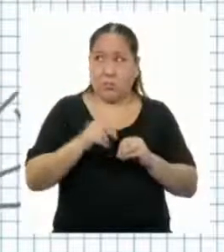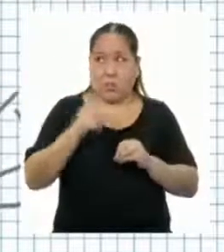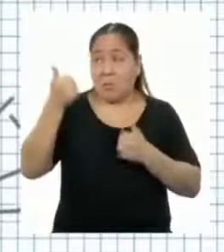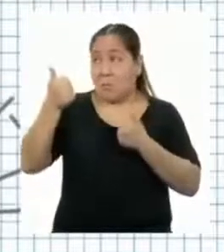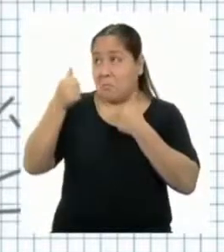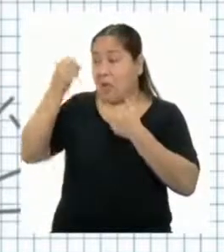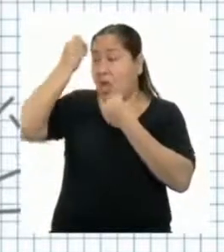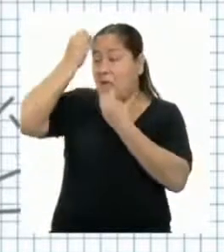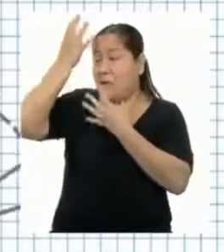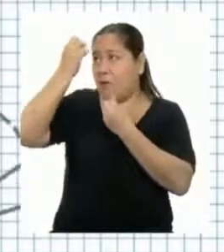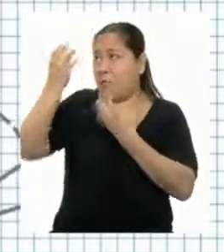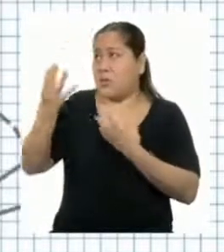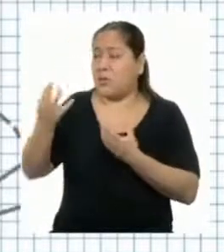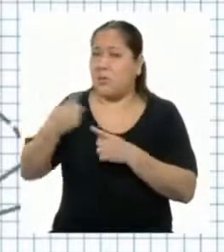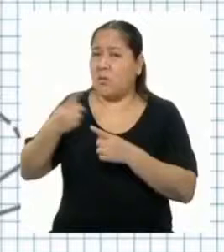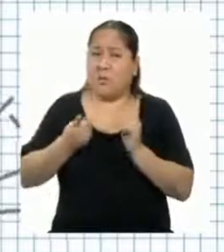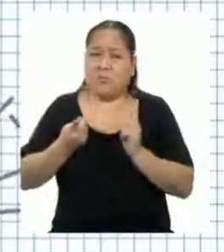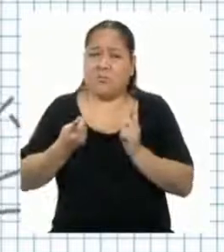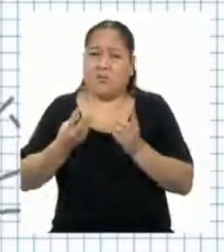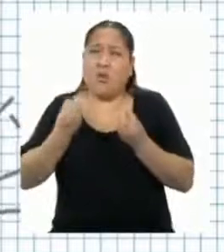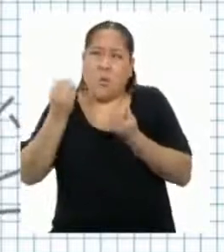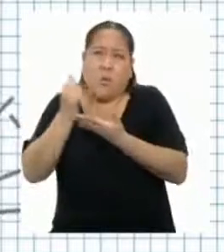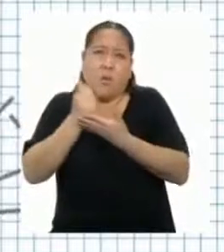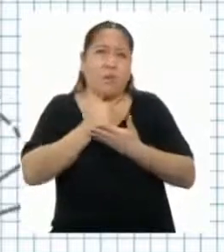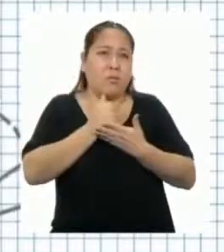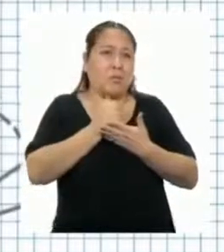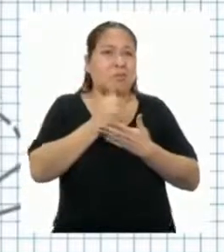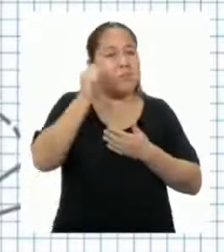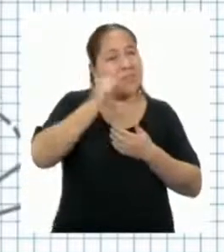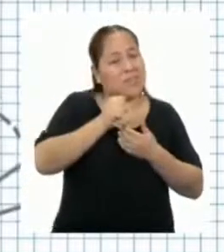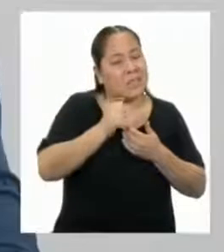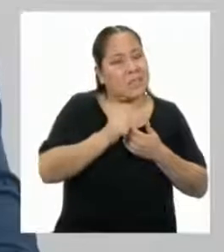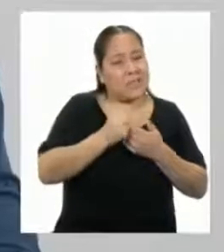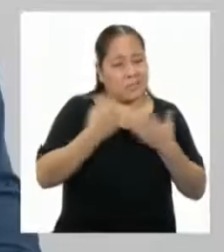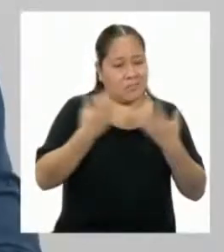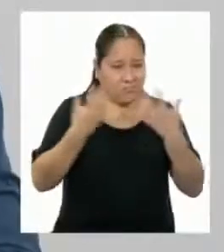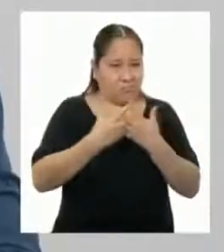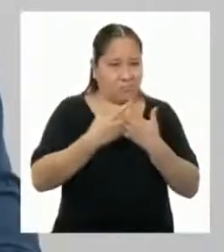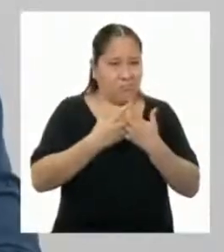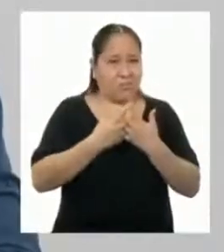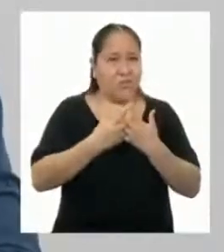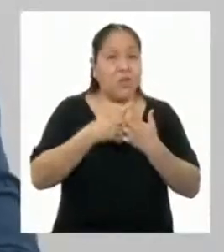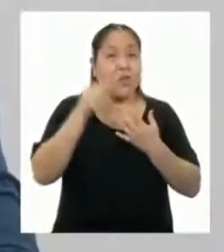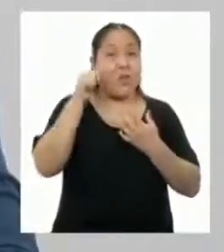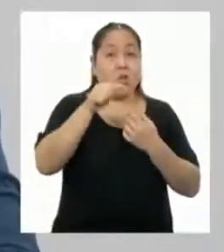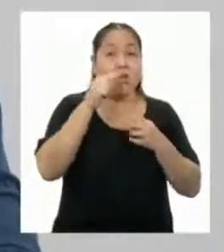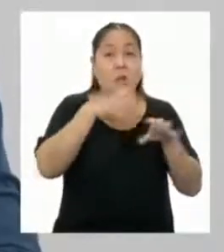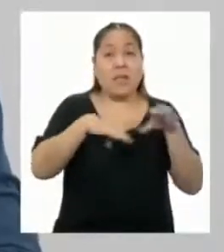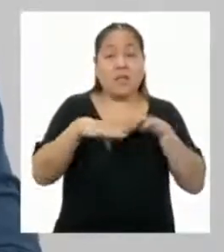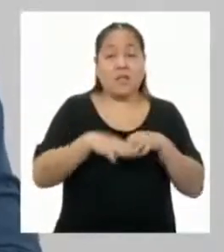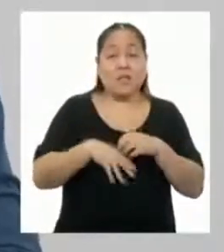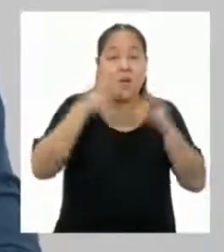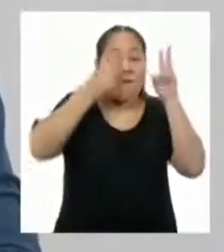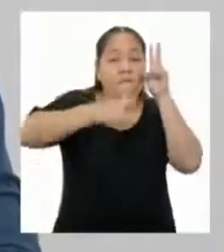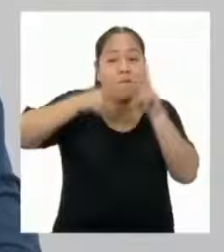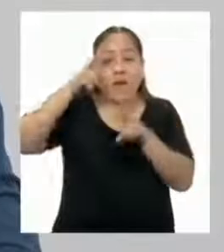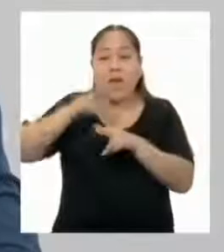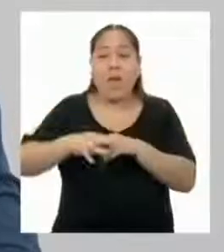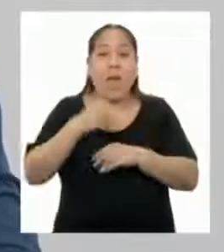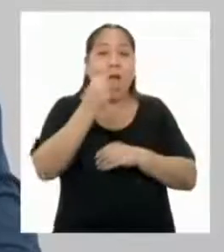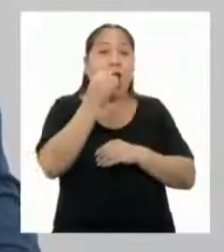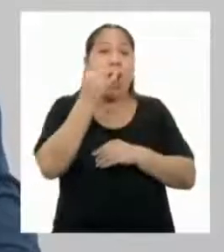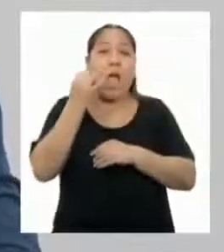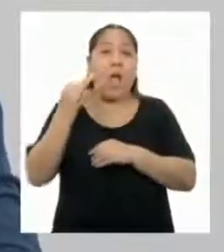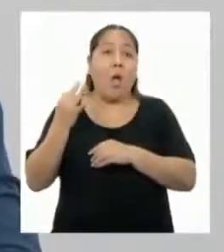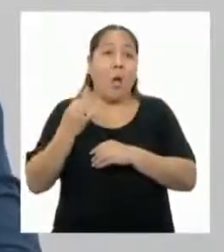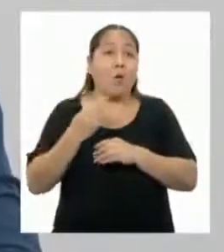buena la información, solo que... Tiene que ver y mucho. Lo que acabamos de hacer es reconocer algunas